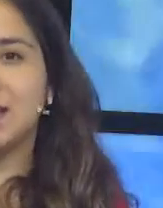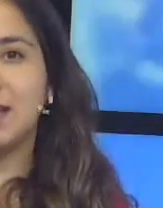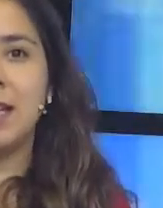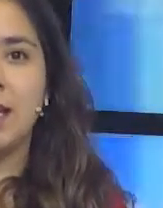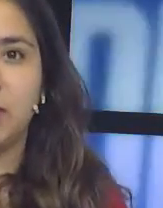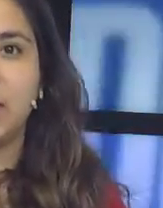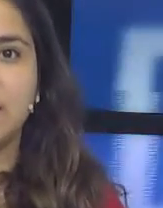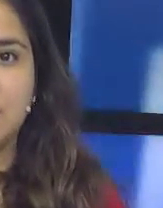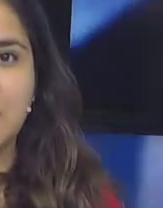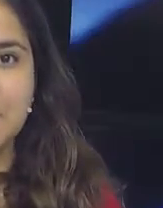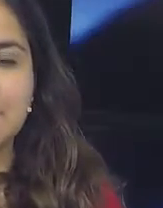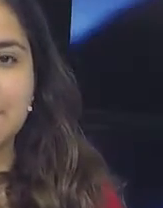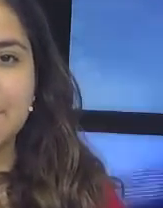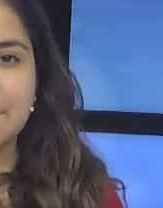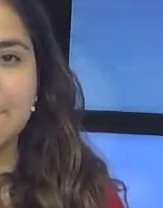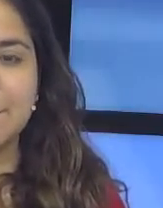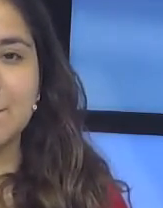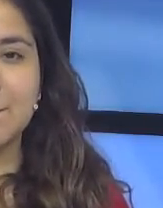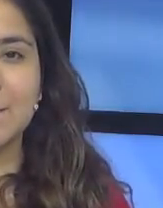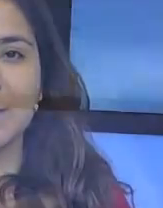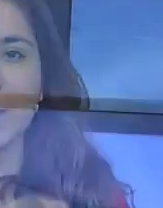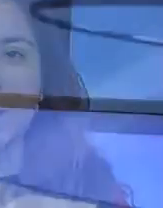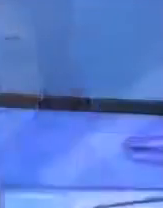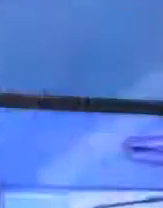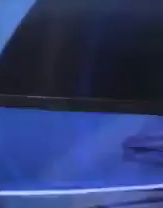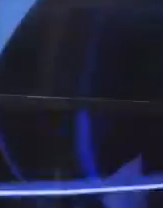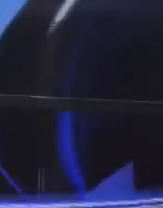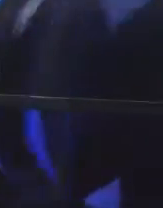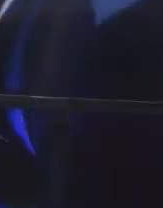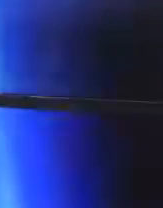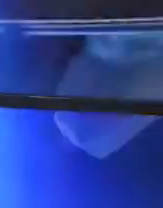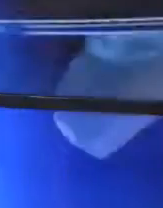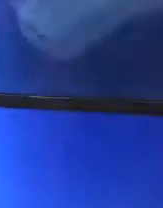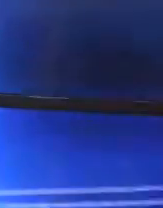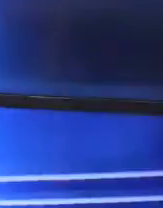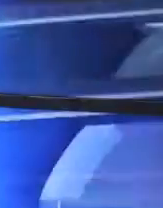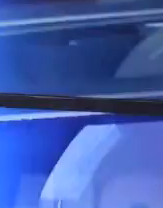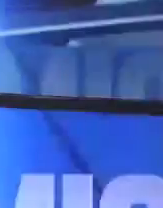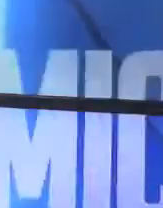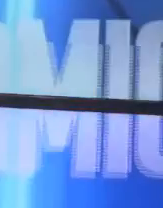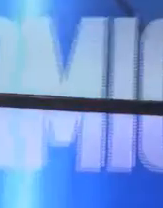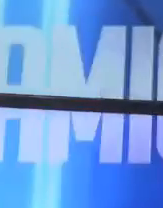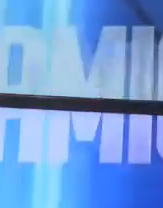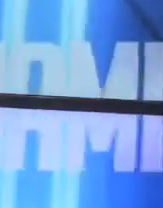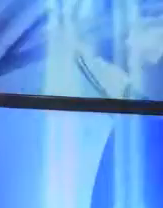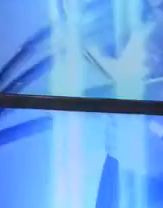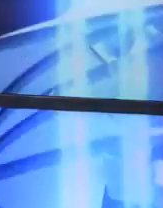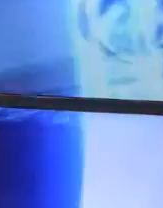le merece esta ley a usted? Mira, la verdad es que la ley viene muy bien para el sector.